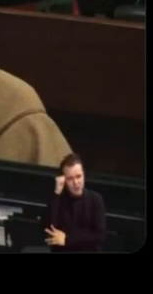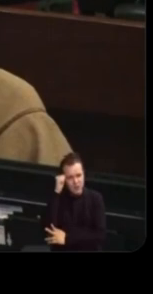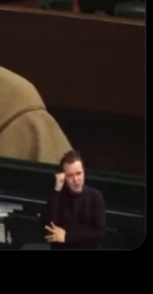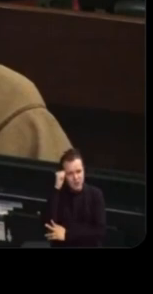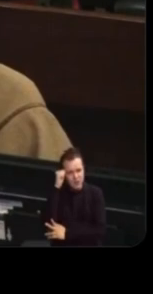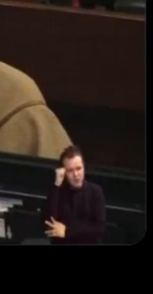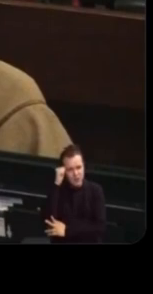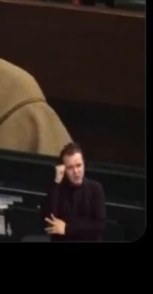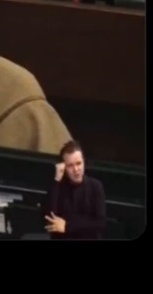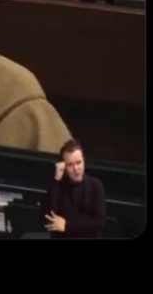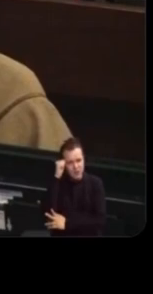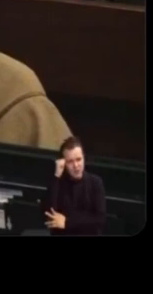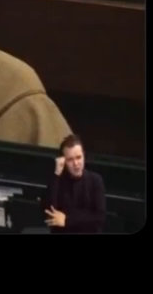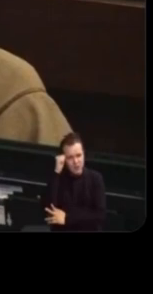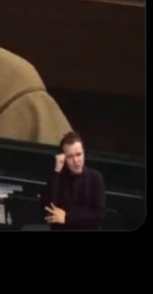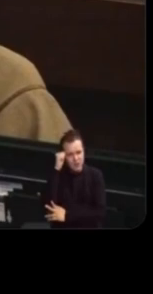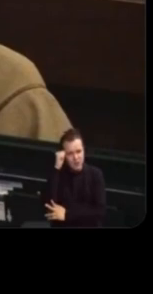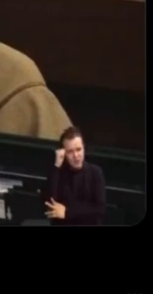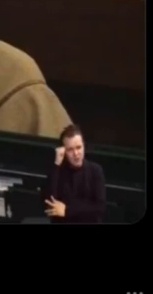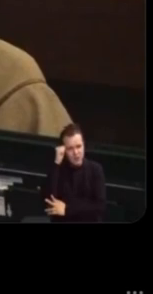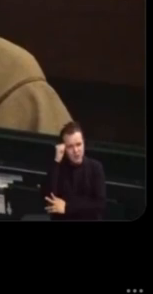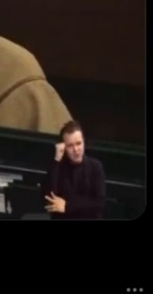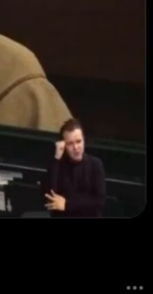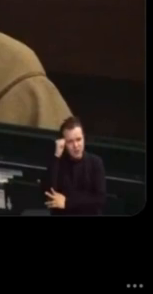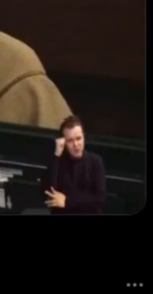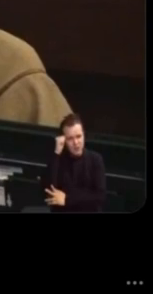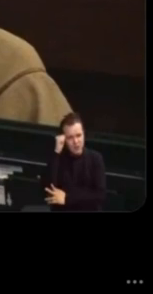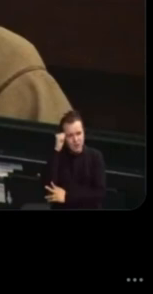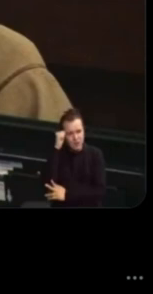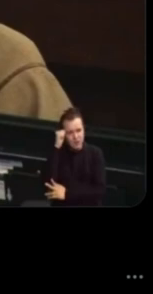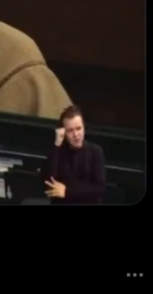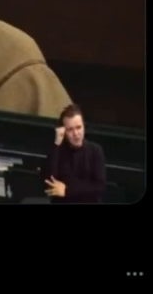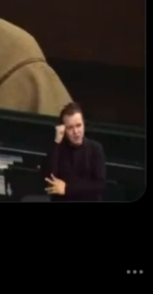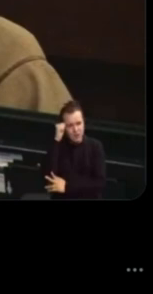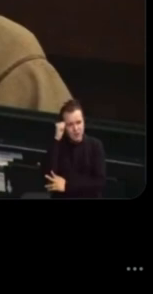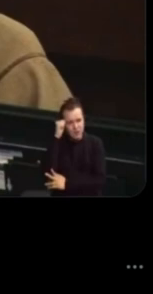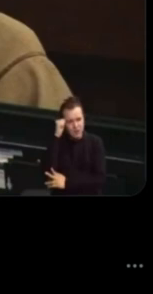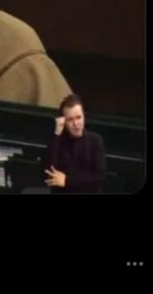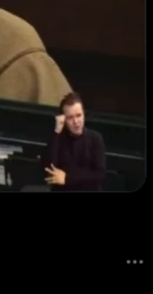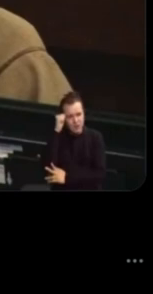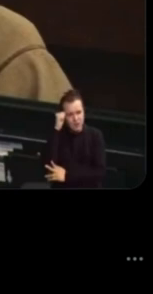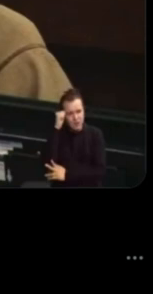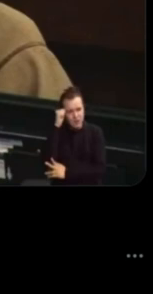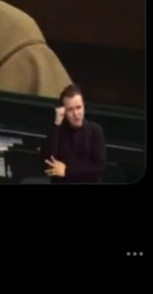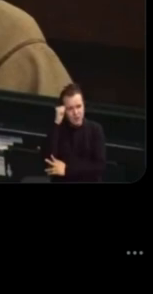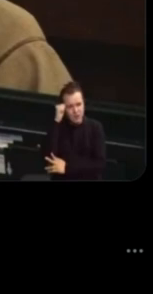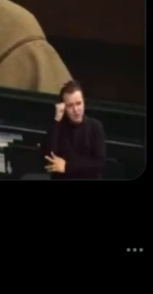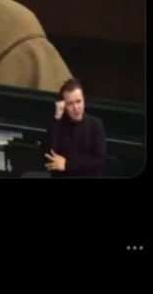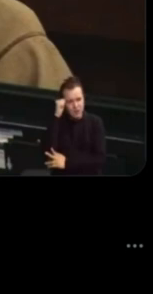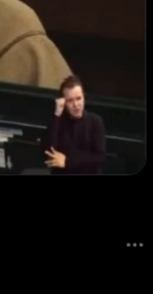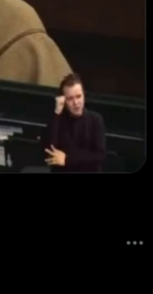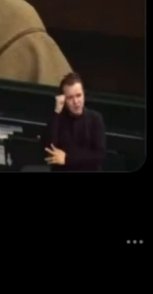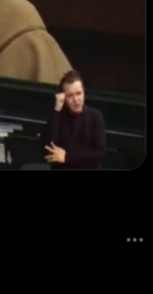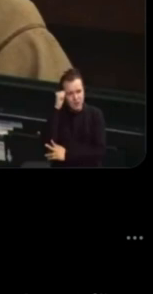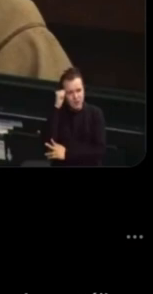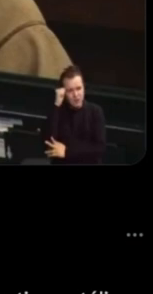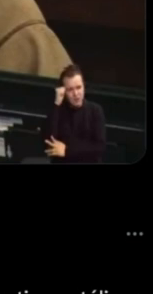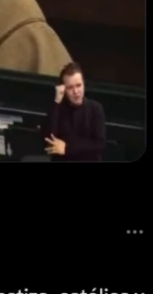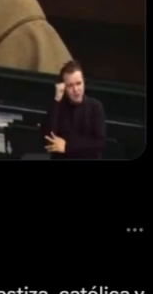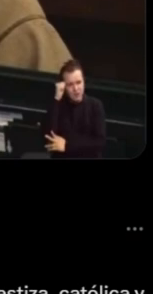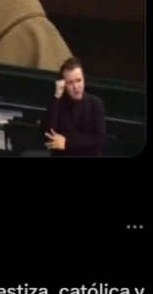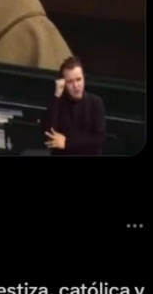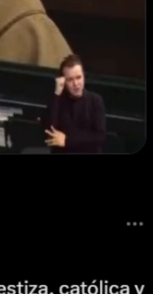los medios y para todos los que utilizamos esos espacios de libertad para expresar